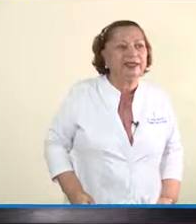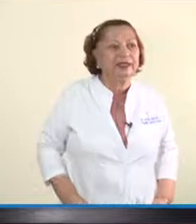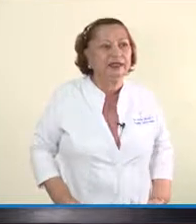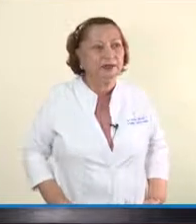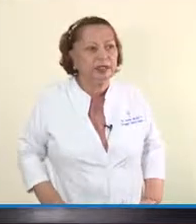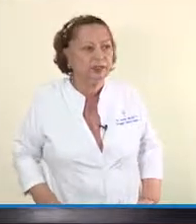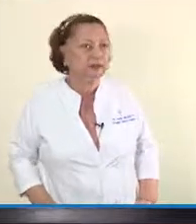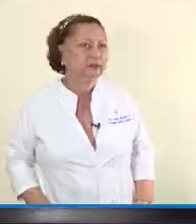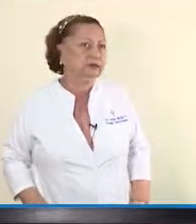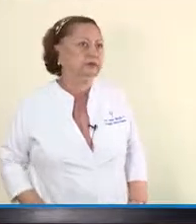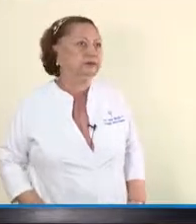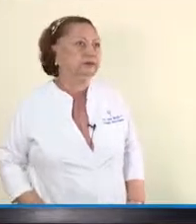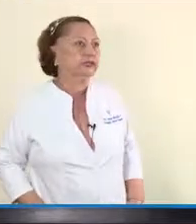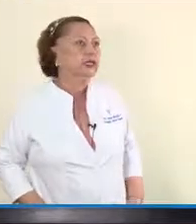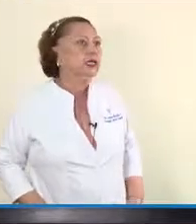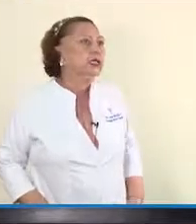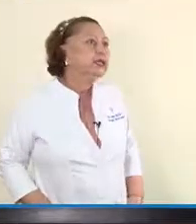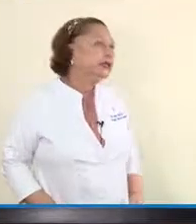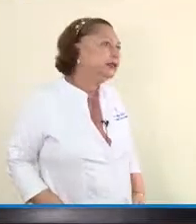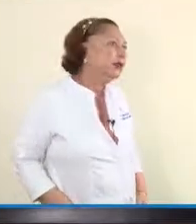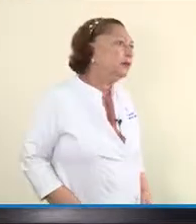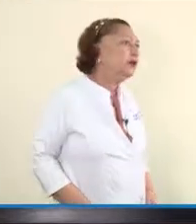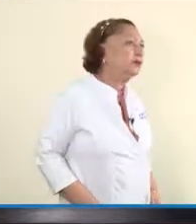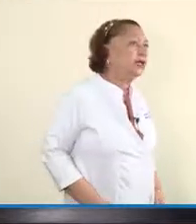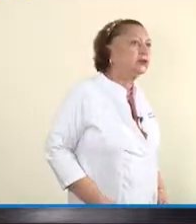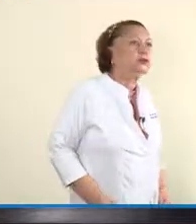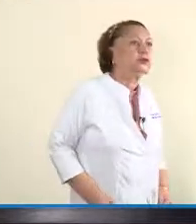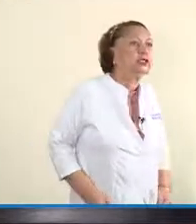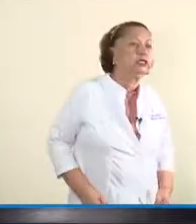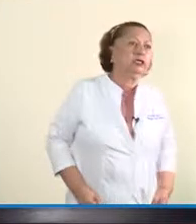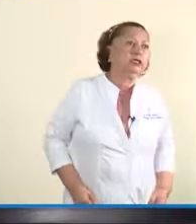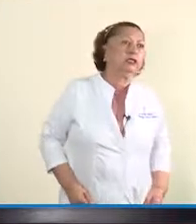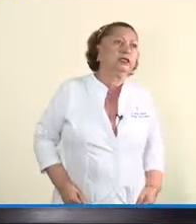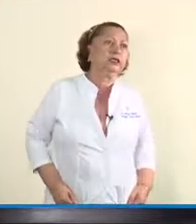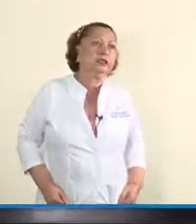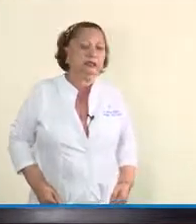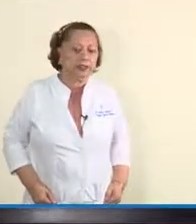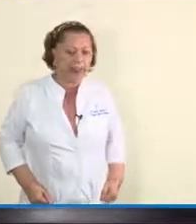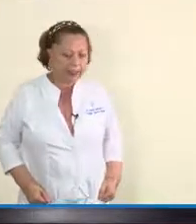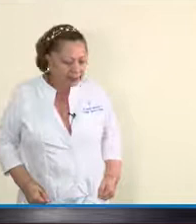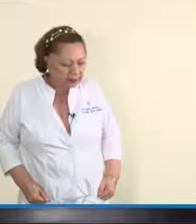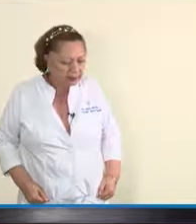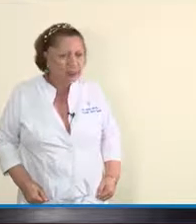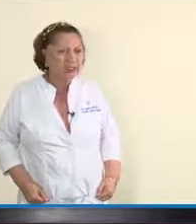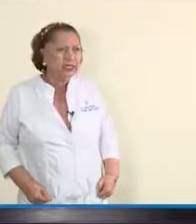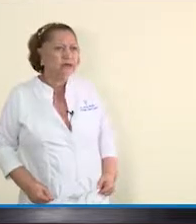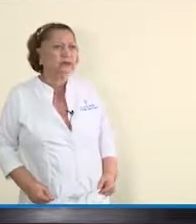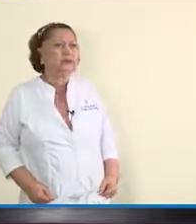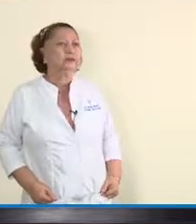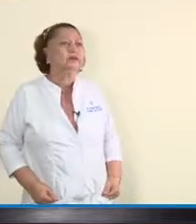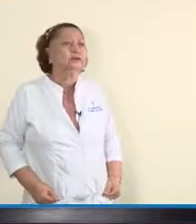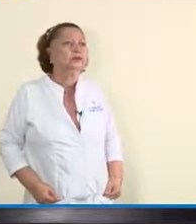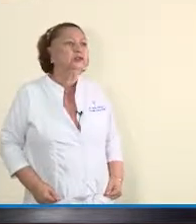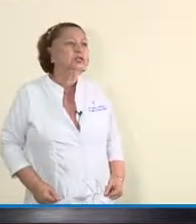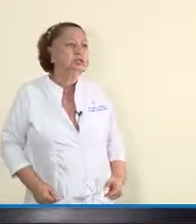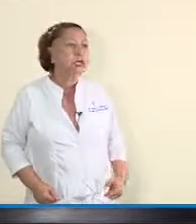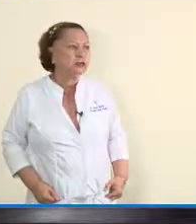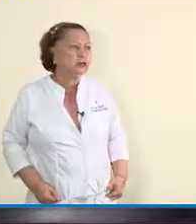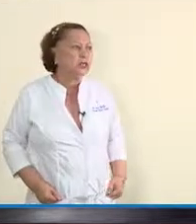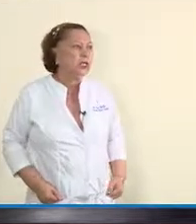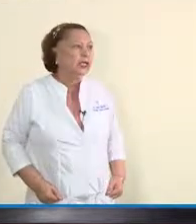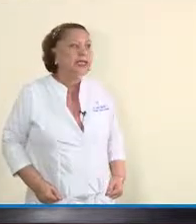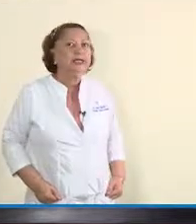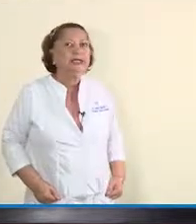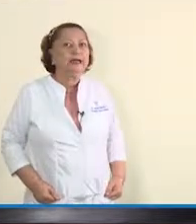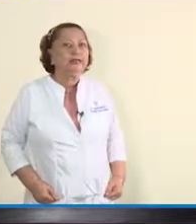escuchar atentamente. ¿Qué estamos hablando? ¿Qué estamos diciendo? Muy